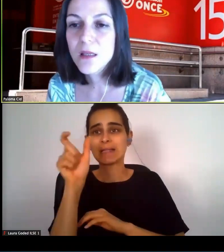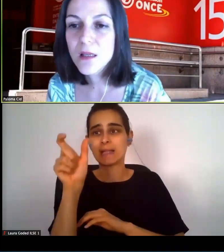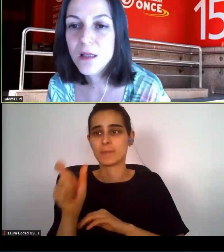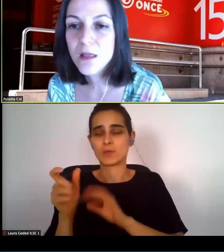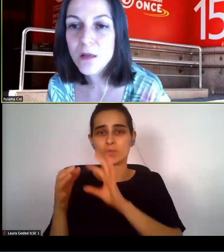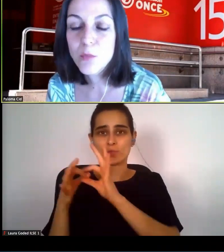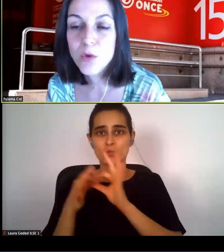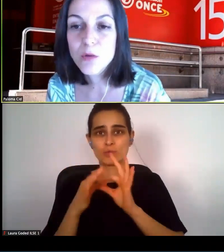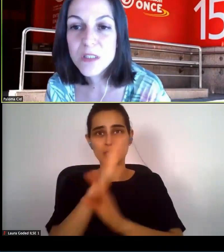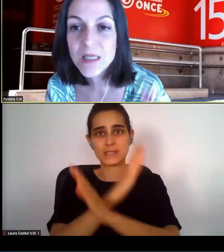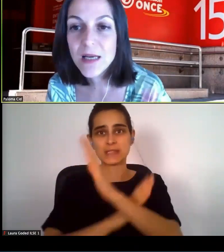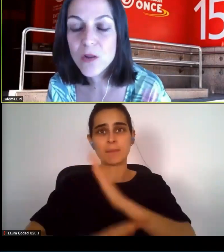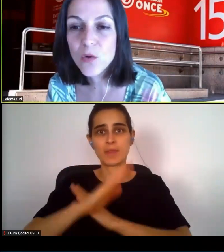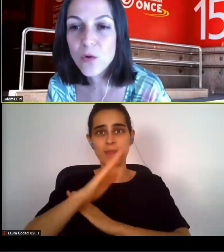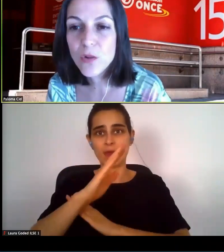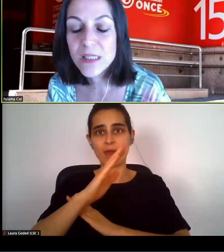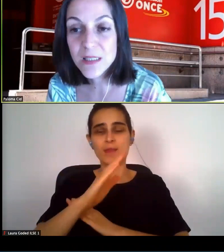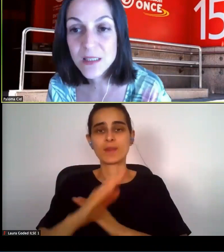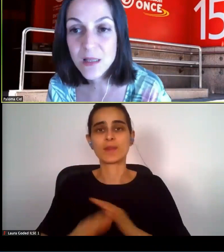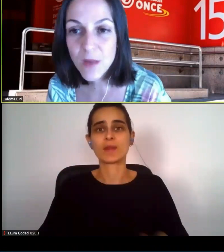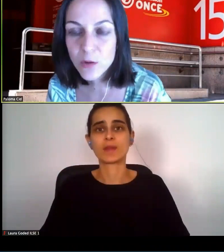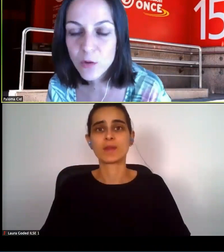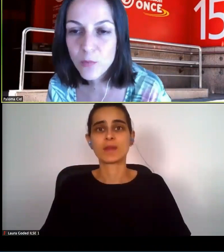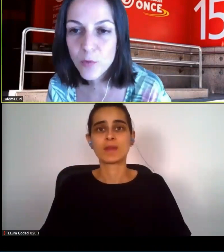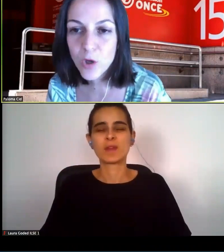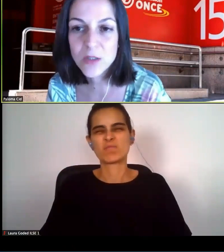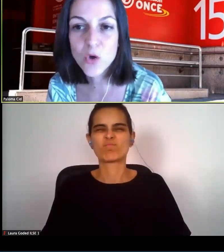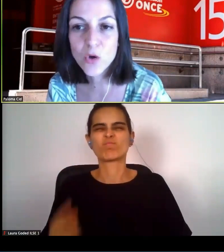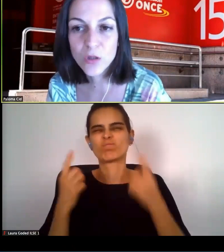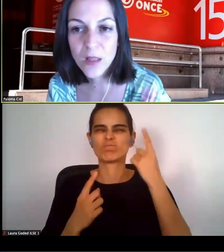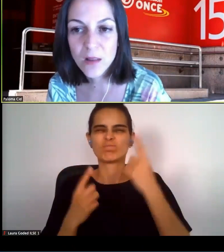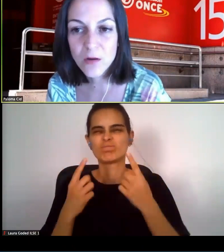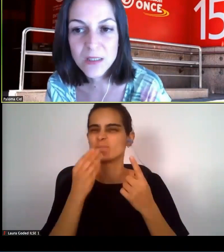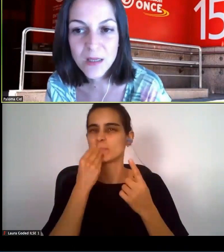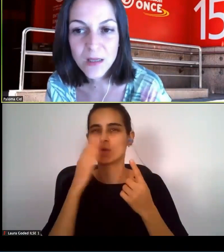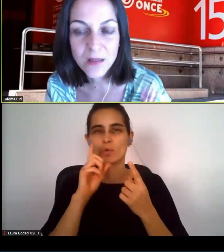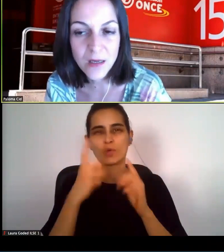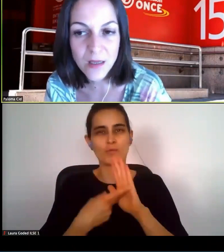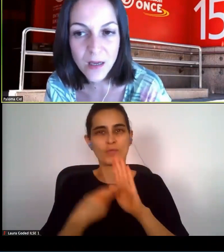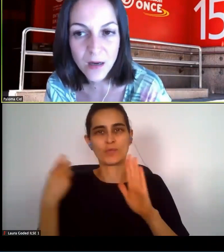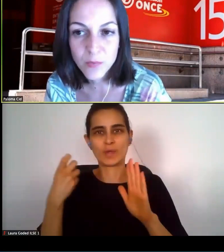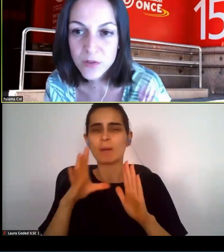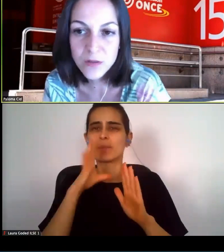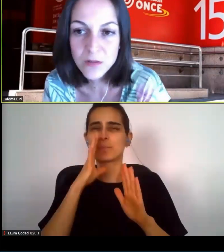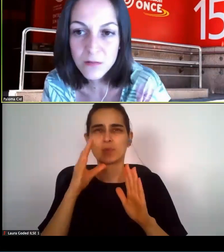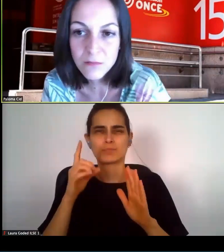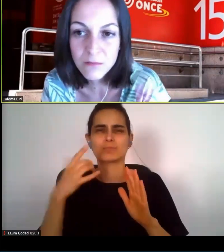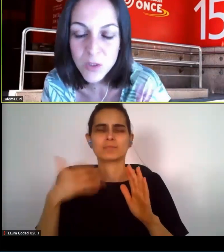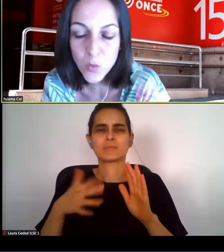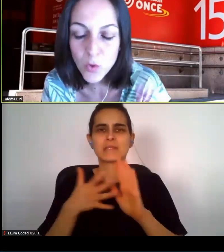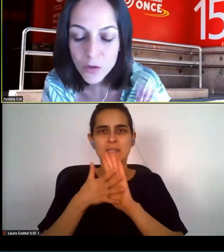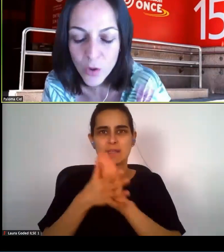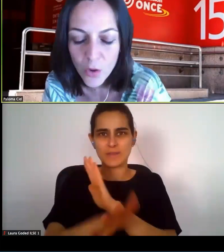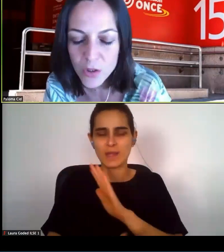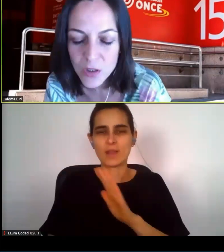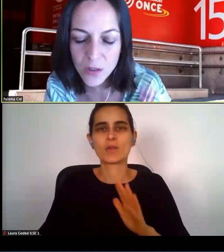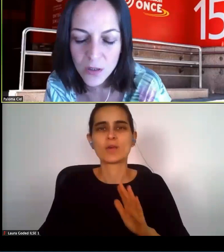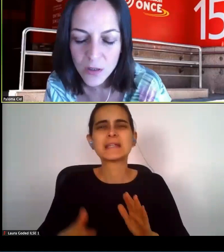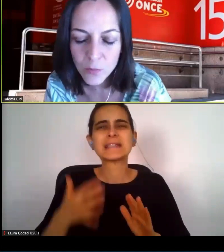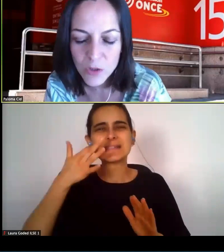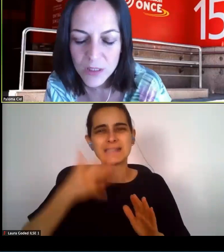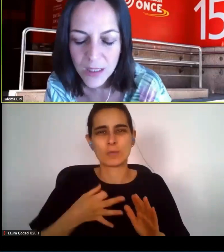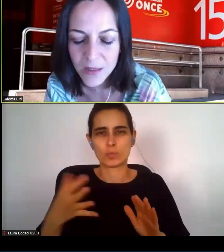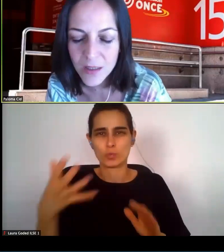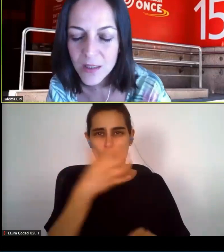y bueno, pues se han ido desestimando por las connotaciones que tenían. Pues, seguro que todos